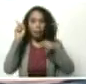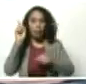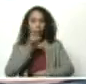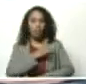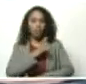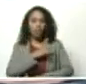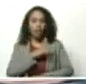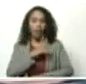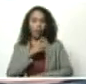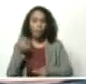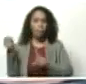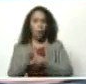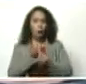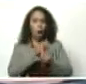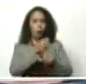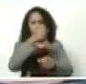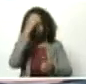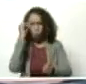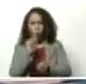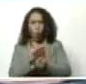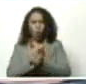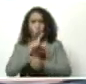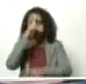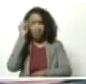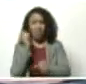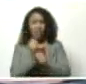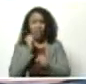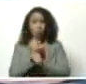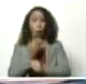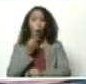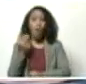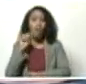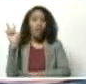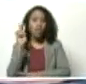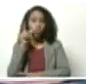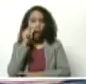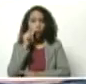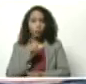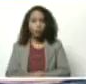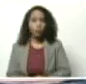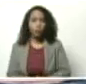agredía brutalmente a un trabajador, a un joven venezolano